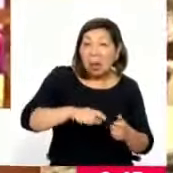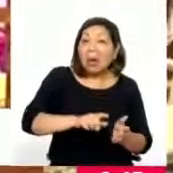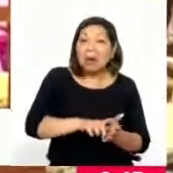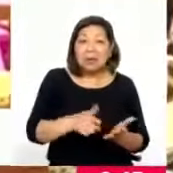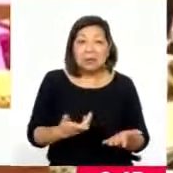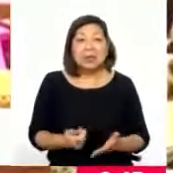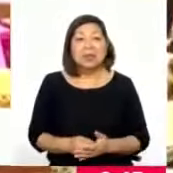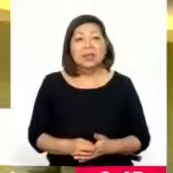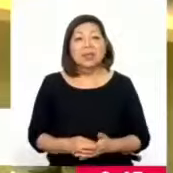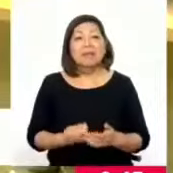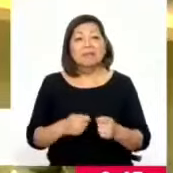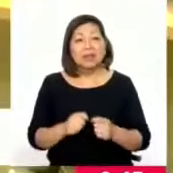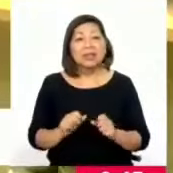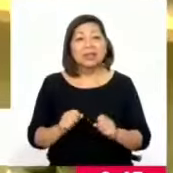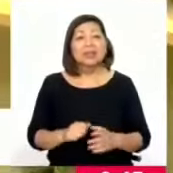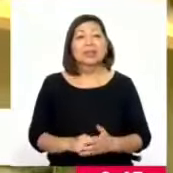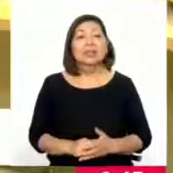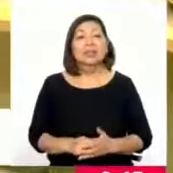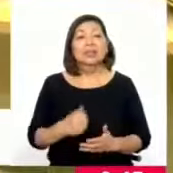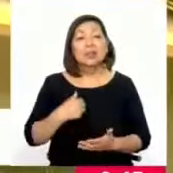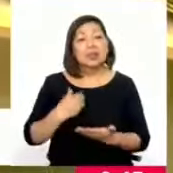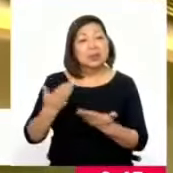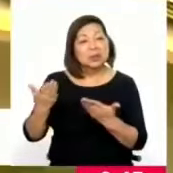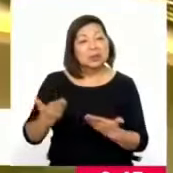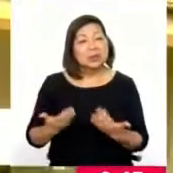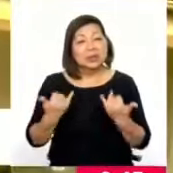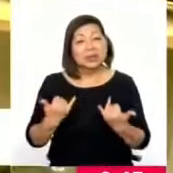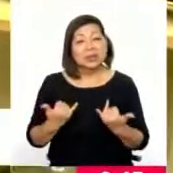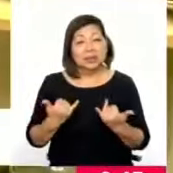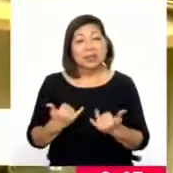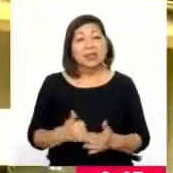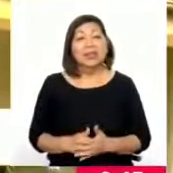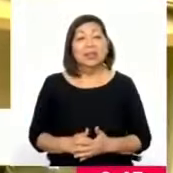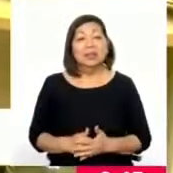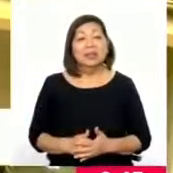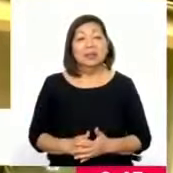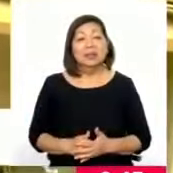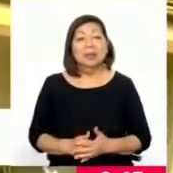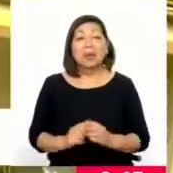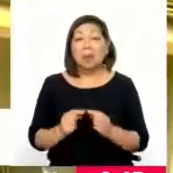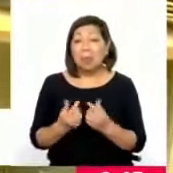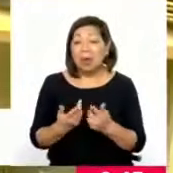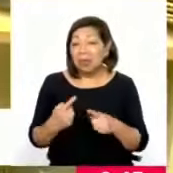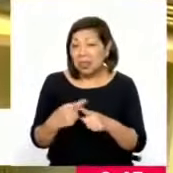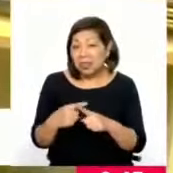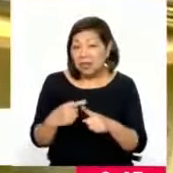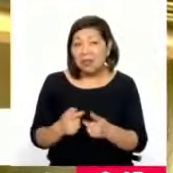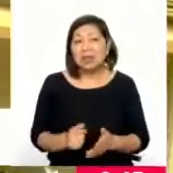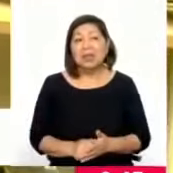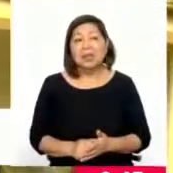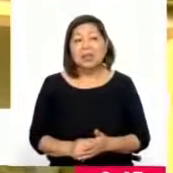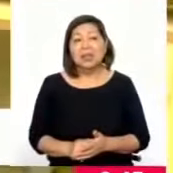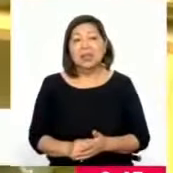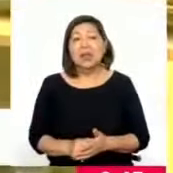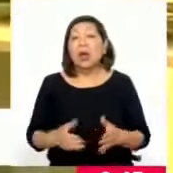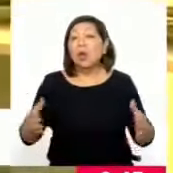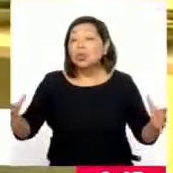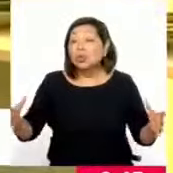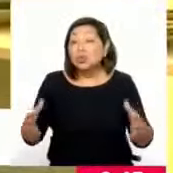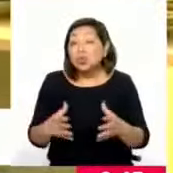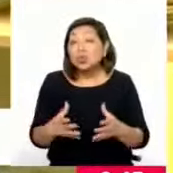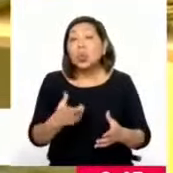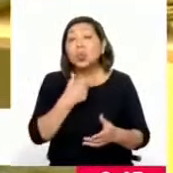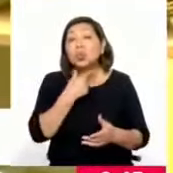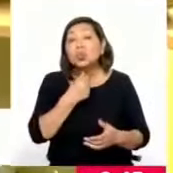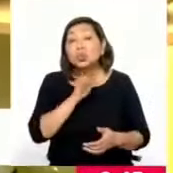esta feria de Rurakmaki. Les invito, acá en Rurakmaki, acá tengo productos de variados, según el tamaño, según